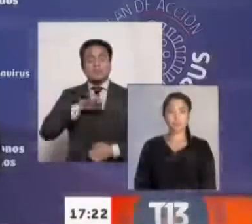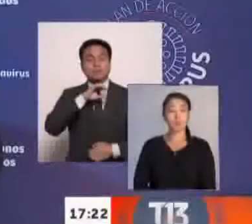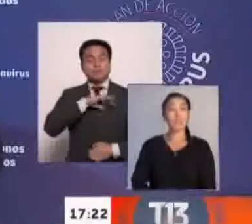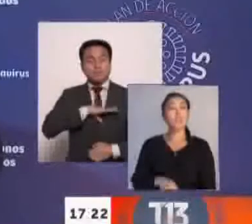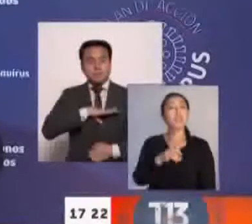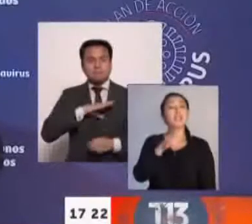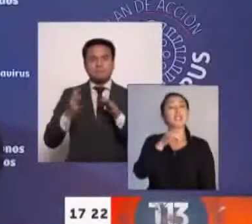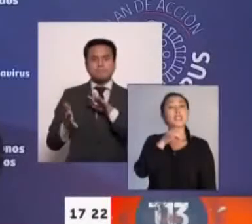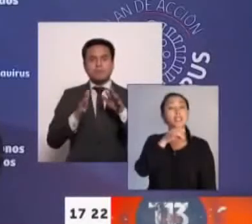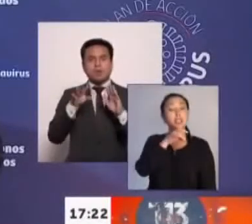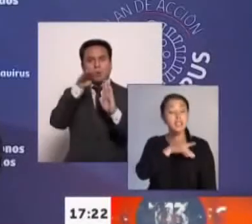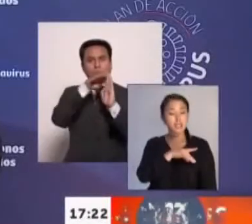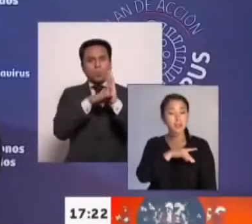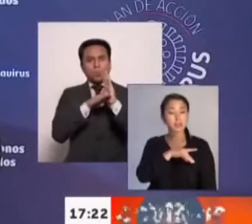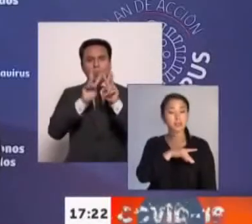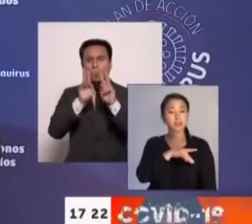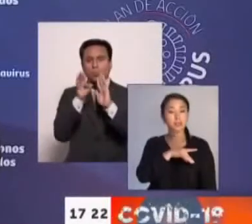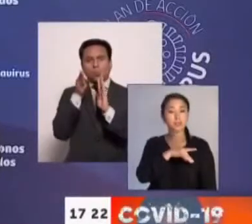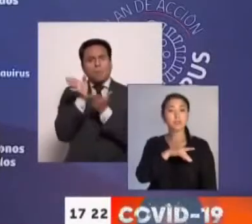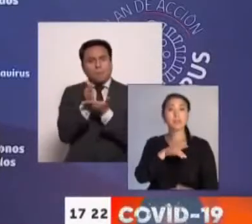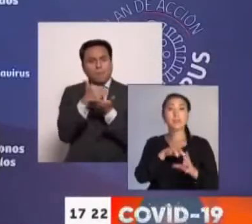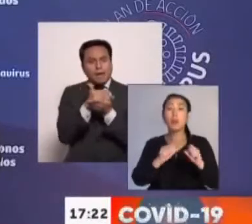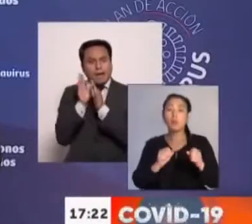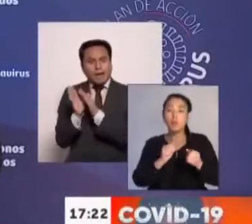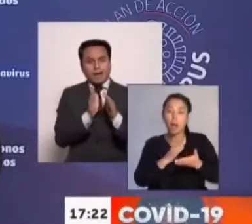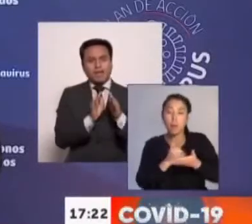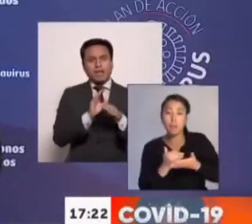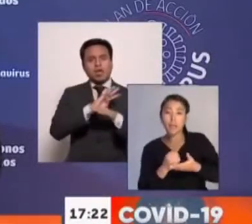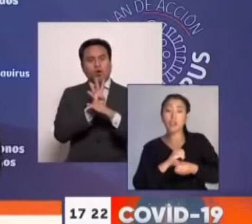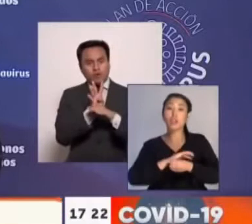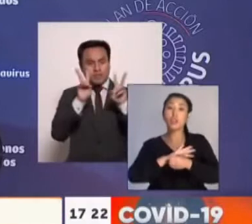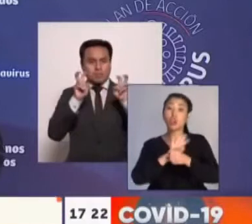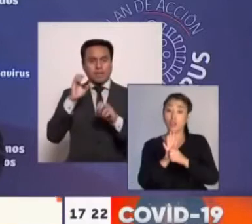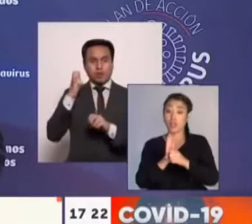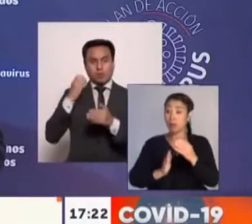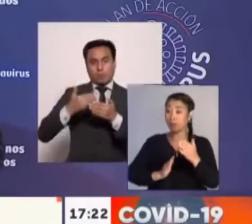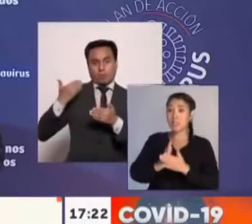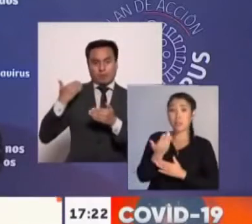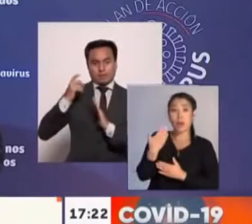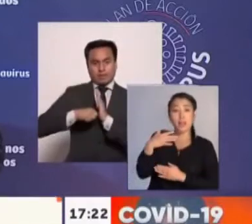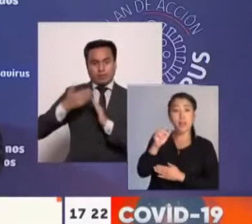incertidumbre. Gonzalo, ¿cuáles son las zonas que están ahora con cuarentena ya determinada por el Estado Nacional?